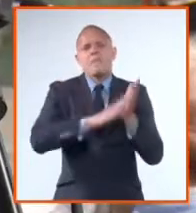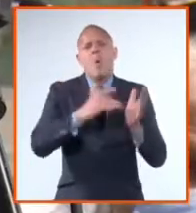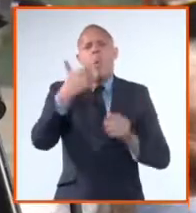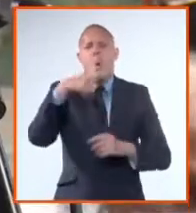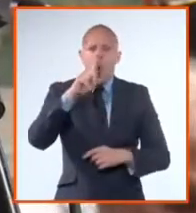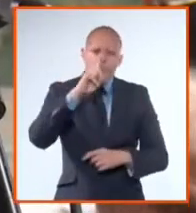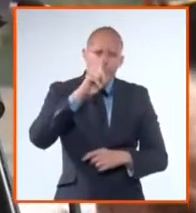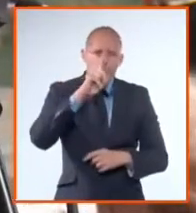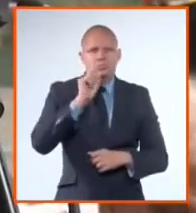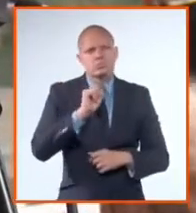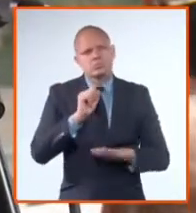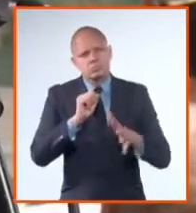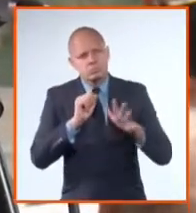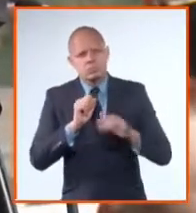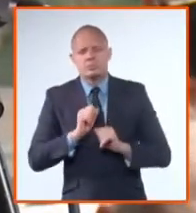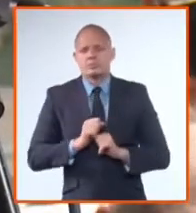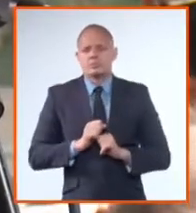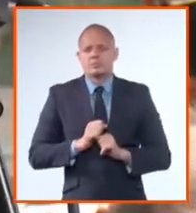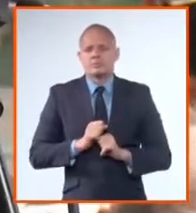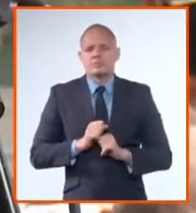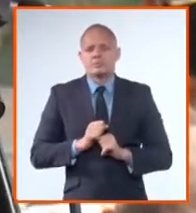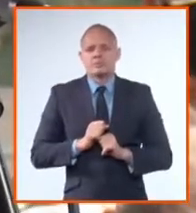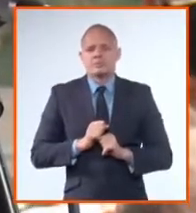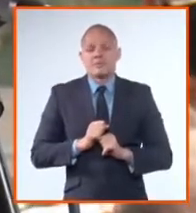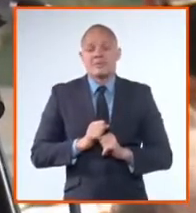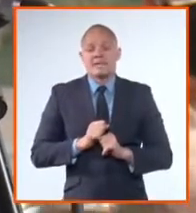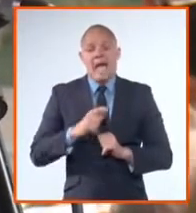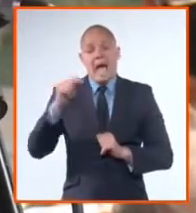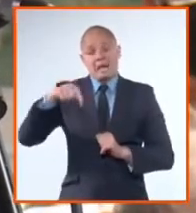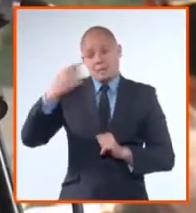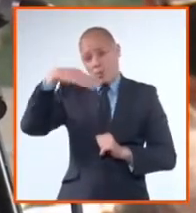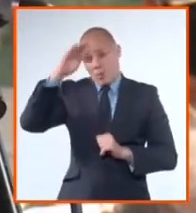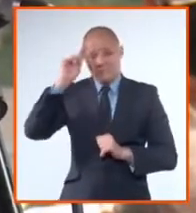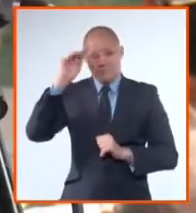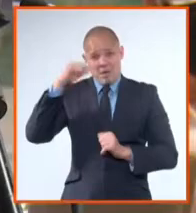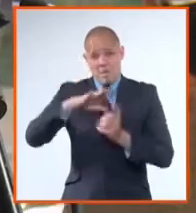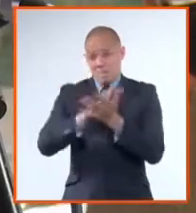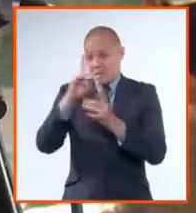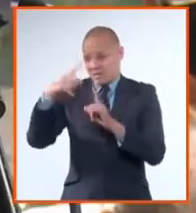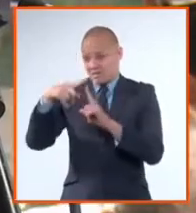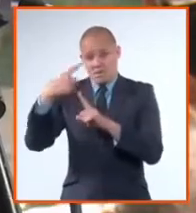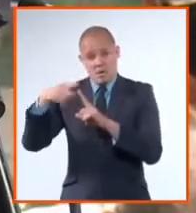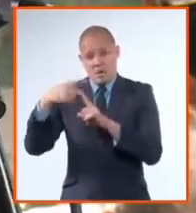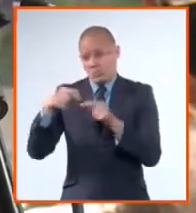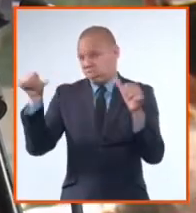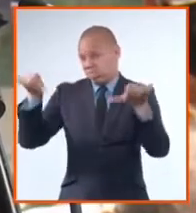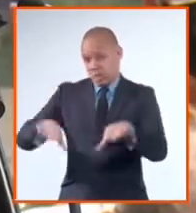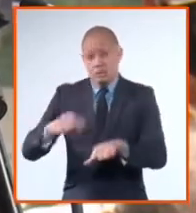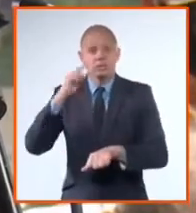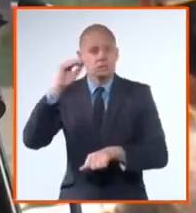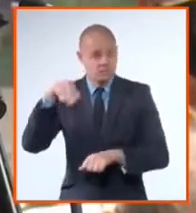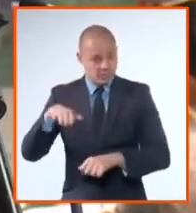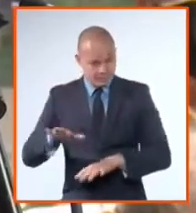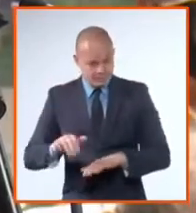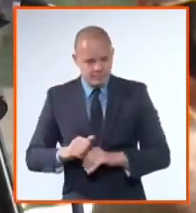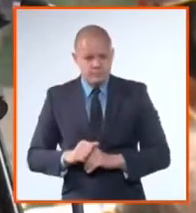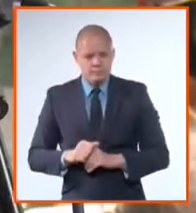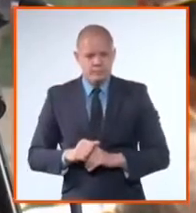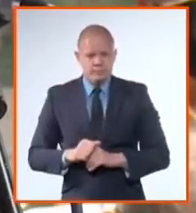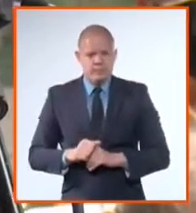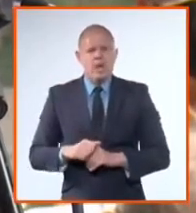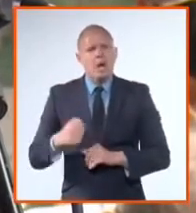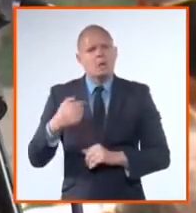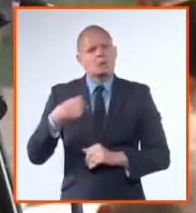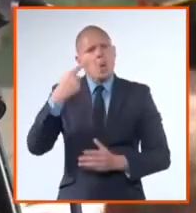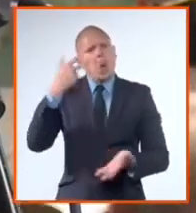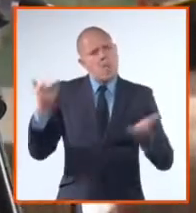revisemos bibliografía internacional en el mundo, nadie ha hecho esto. Cada vez que hacemos unas cosas, nos cuesta